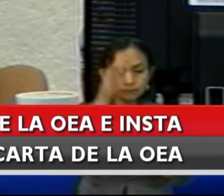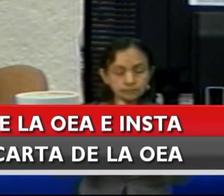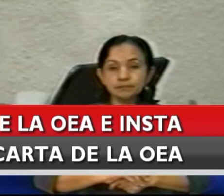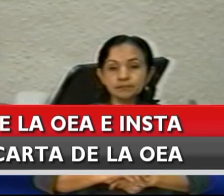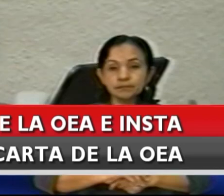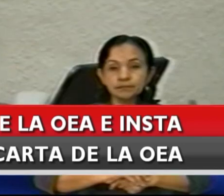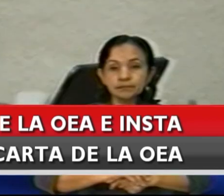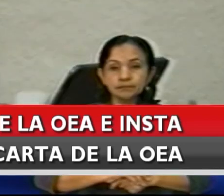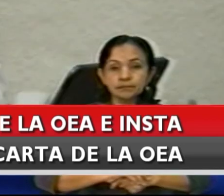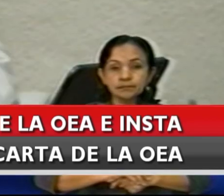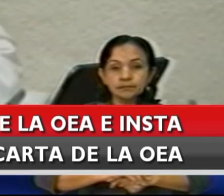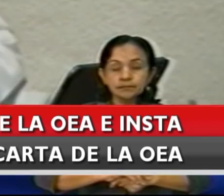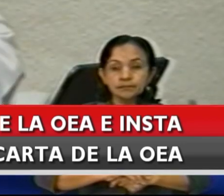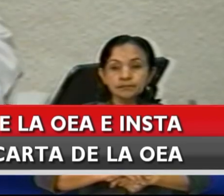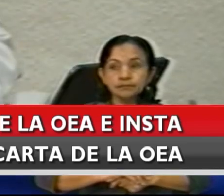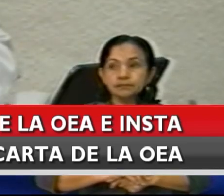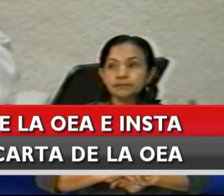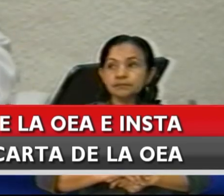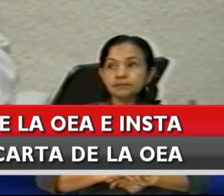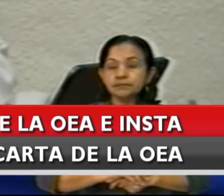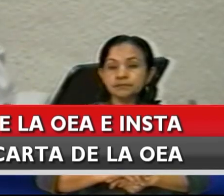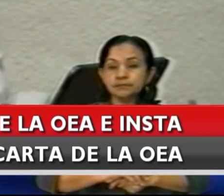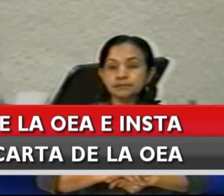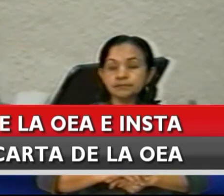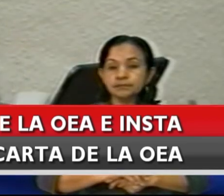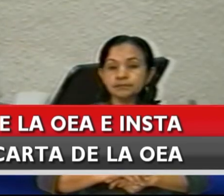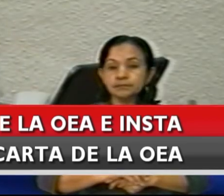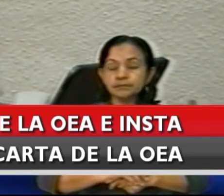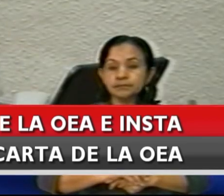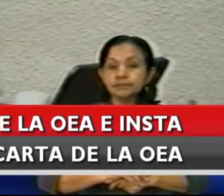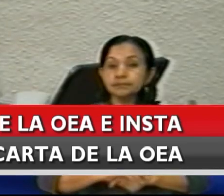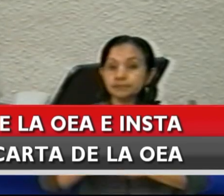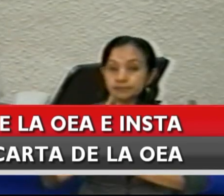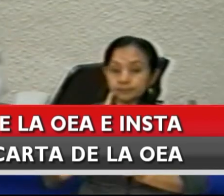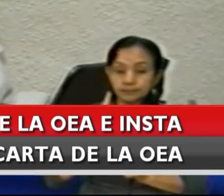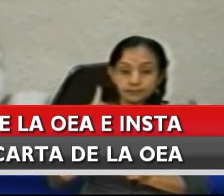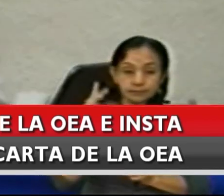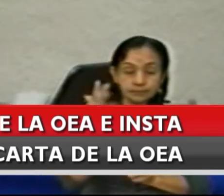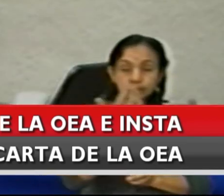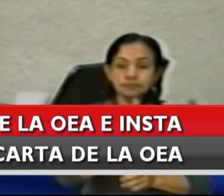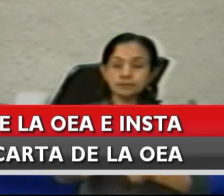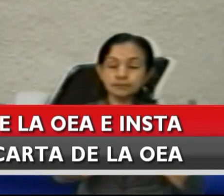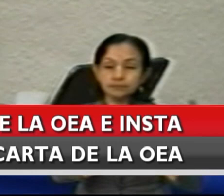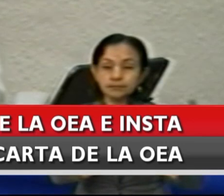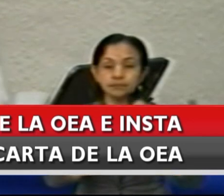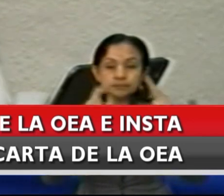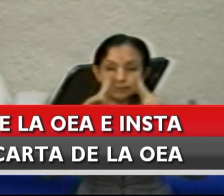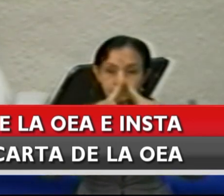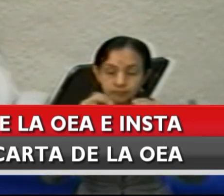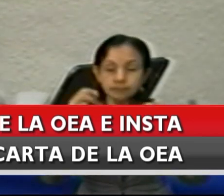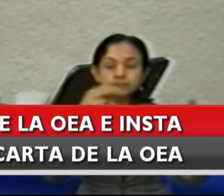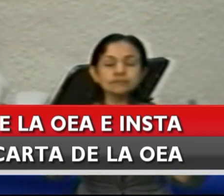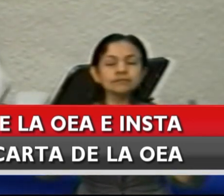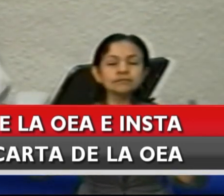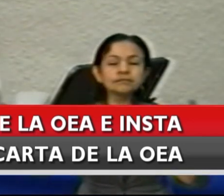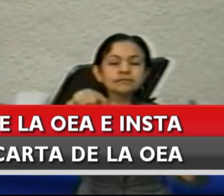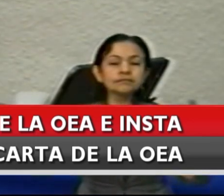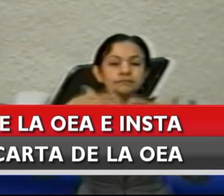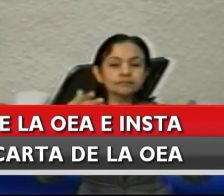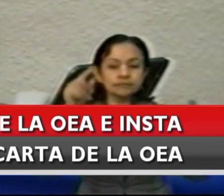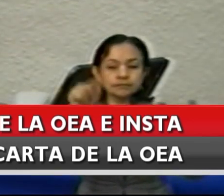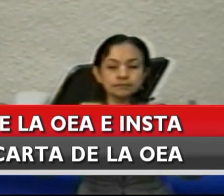autodeterminación. Ha llegado la hora del patriotismo. Pasaremos a la votación